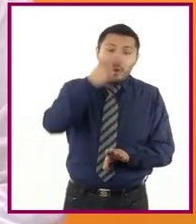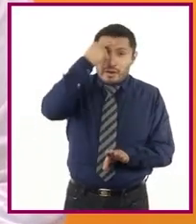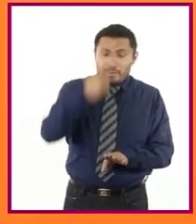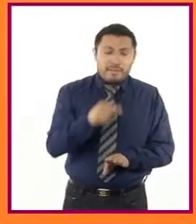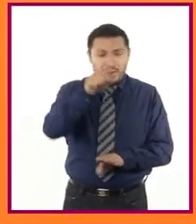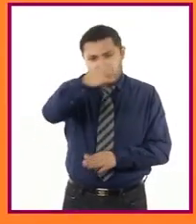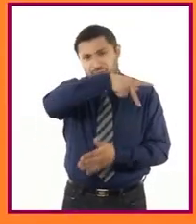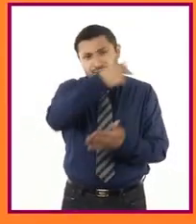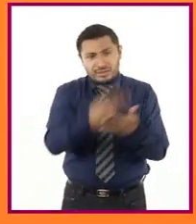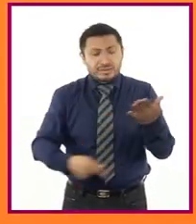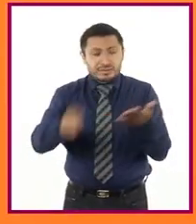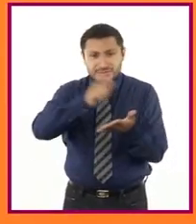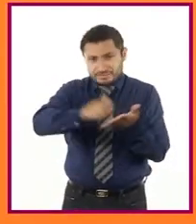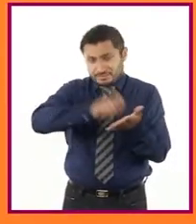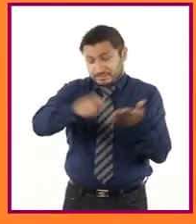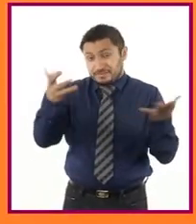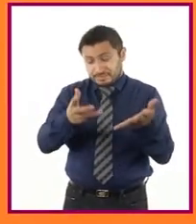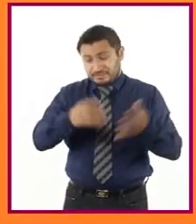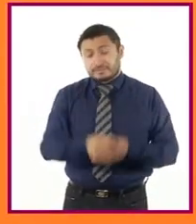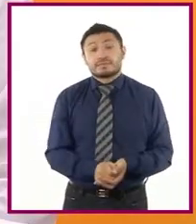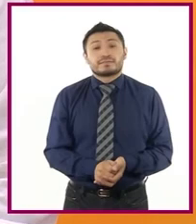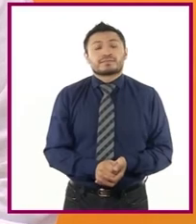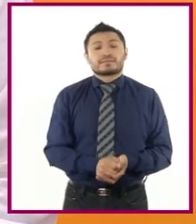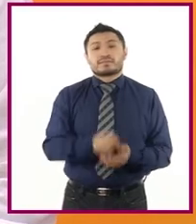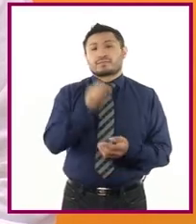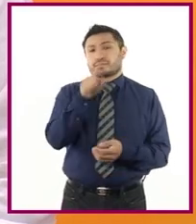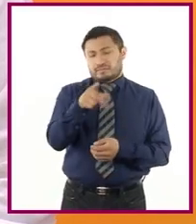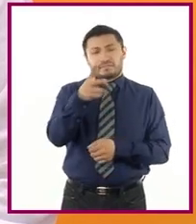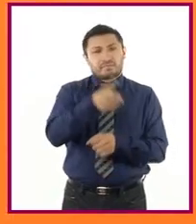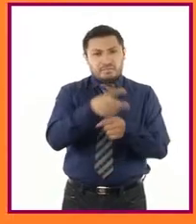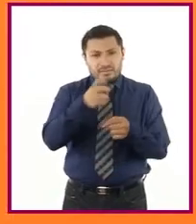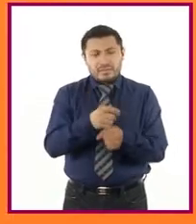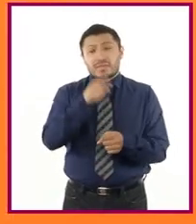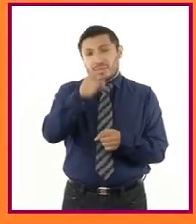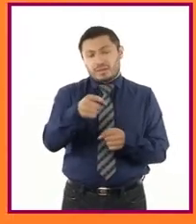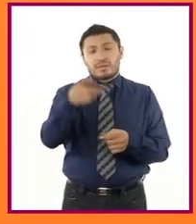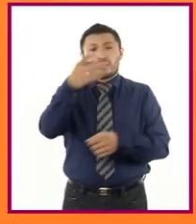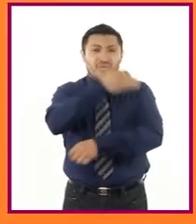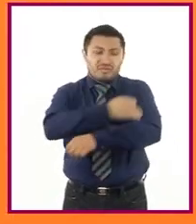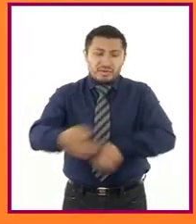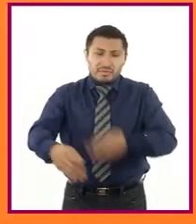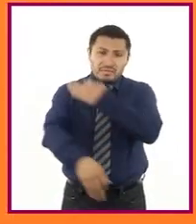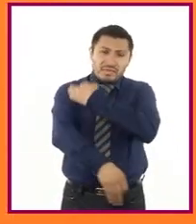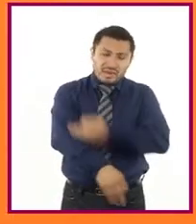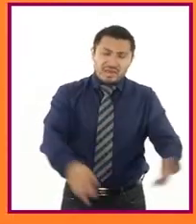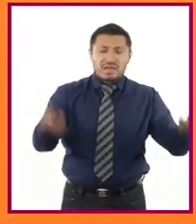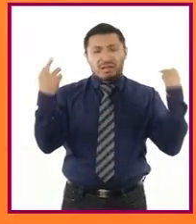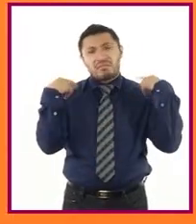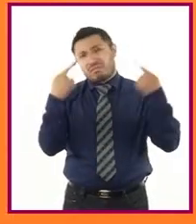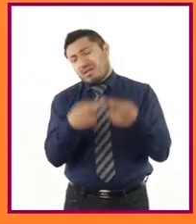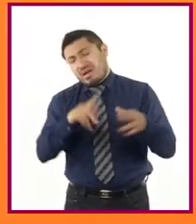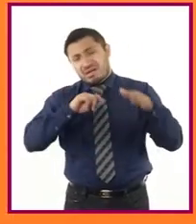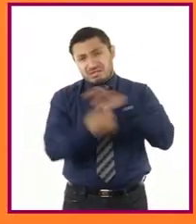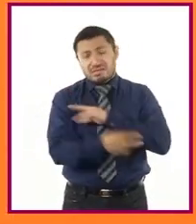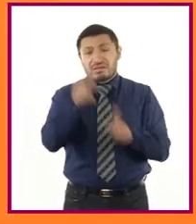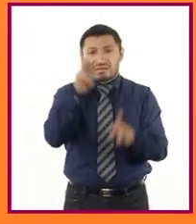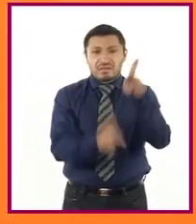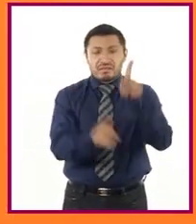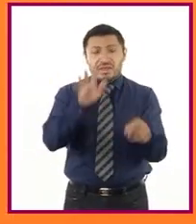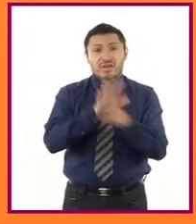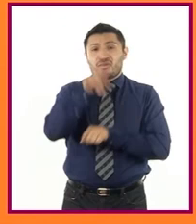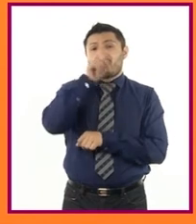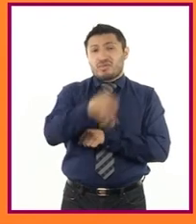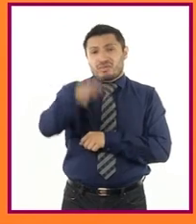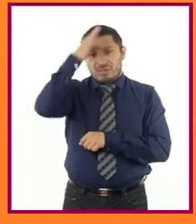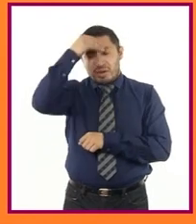planeación. Les invitamos a comentar con su familia y con su maestra o maestro de tecnología lo que aprendieron